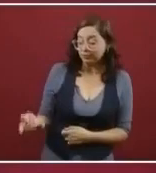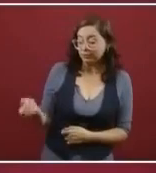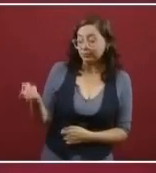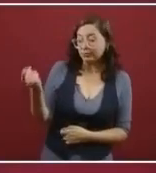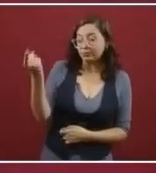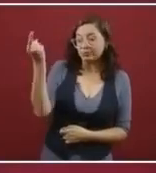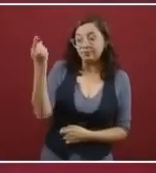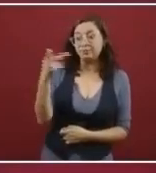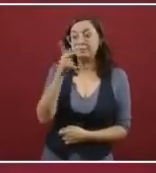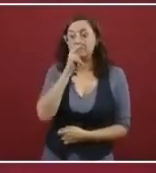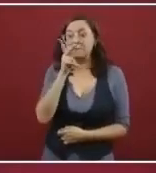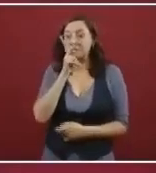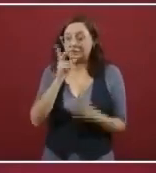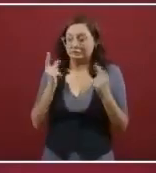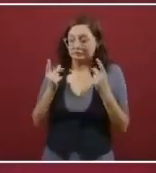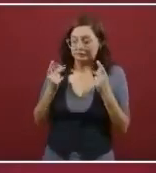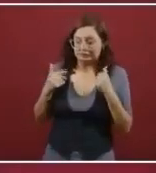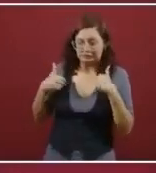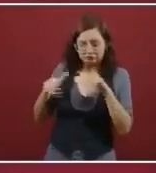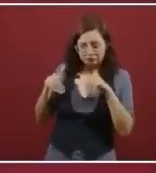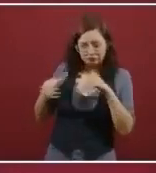los padres ya quieren que